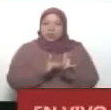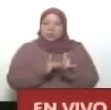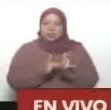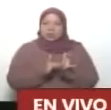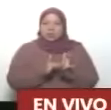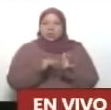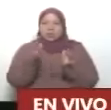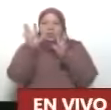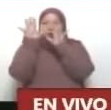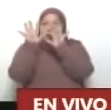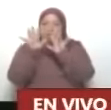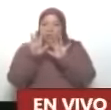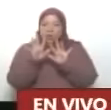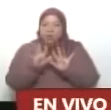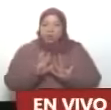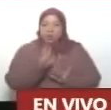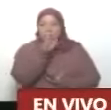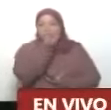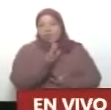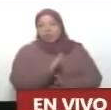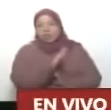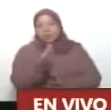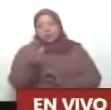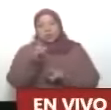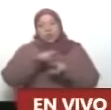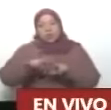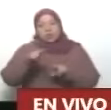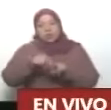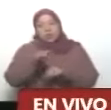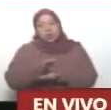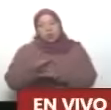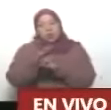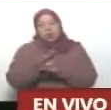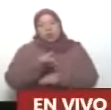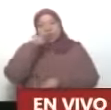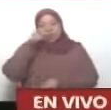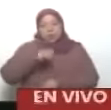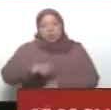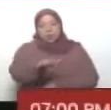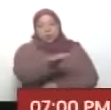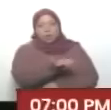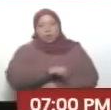derrama tus bendiciones sobre nuestros niños, niñas, tu protección sobre todo nuestro pueblo.